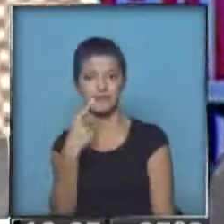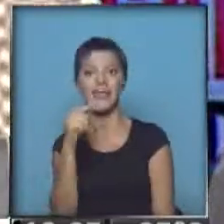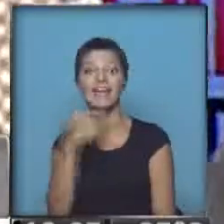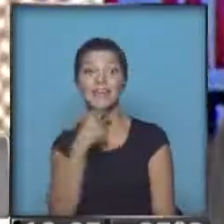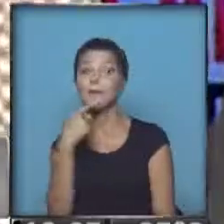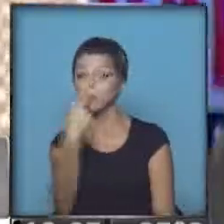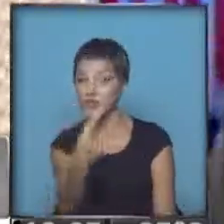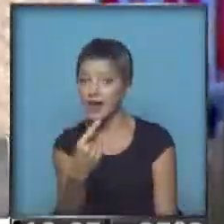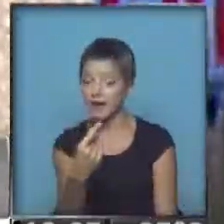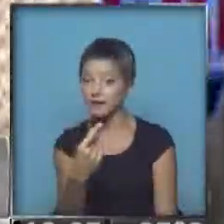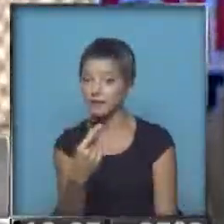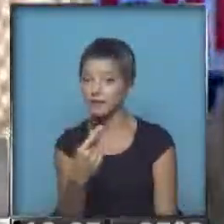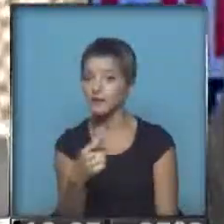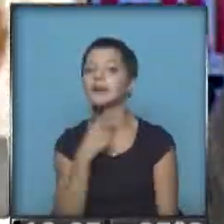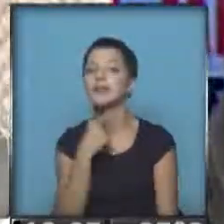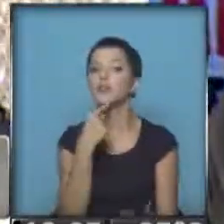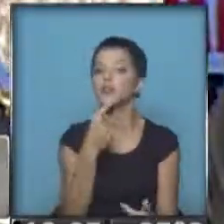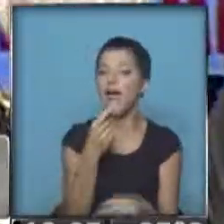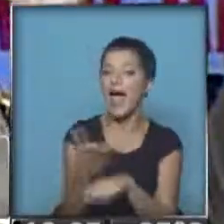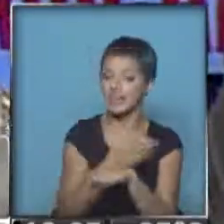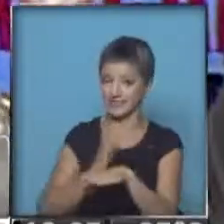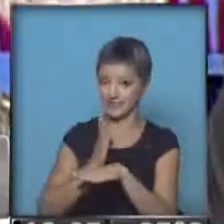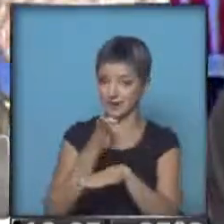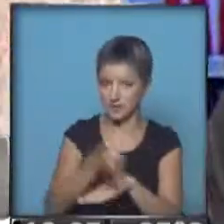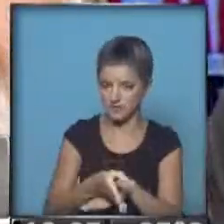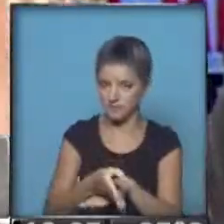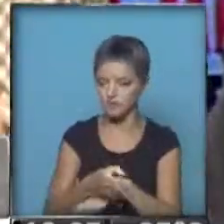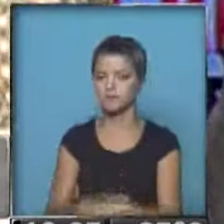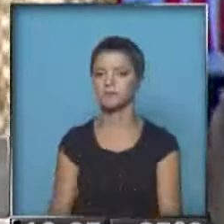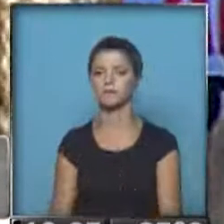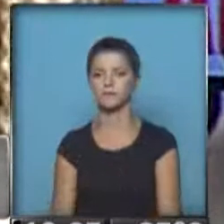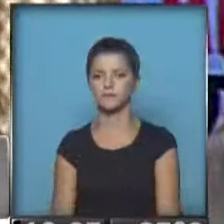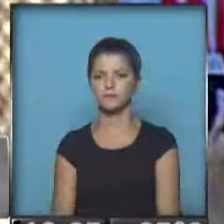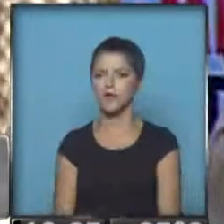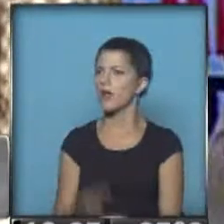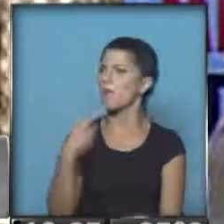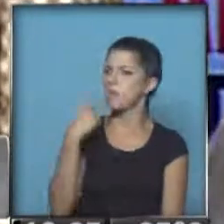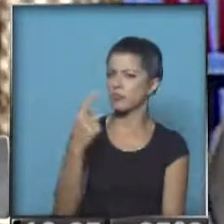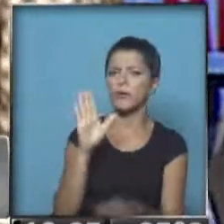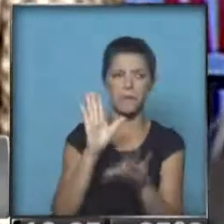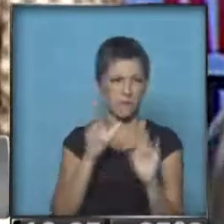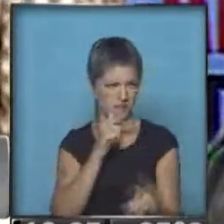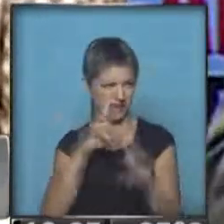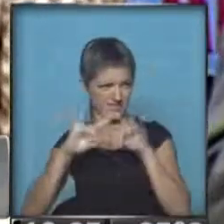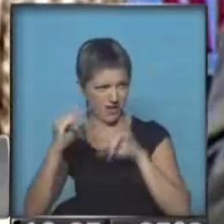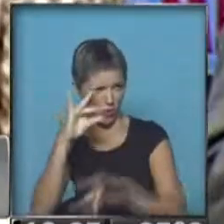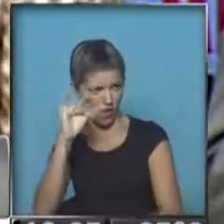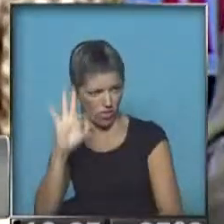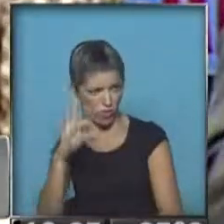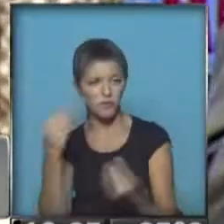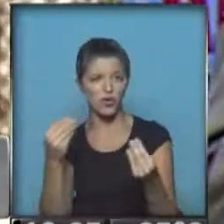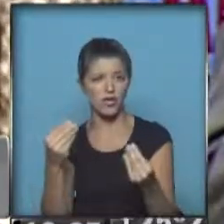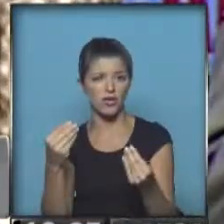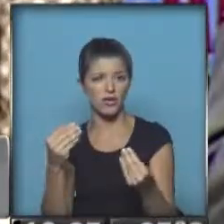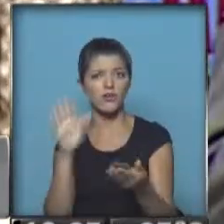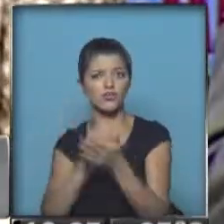una pregunta antes de que ingreses. Y la pregunta, creo que era Guado, algo así como, ¿qué pasa con esto que